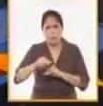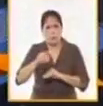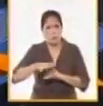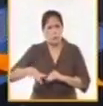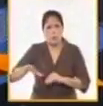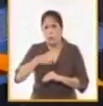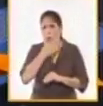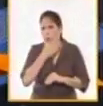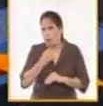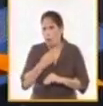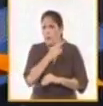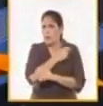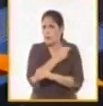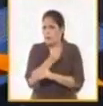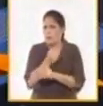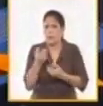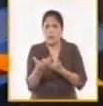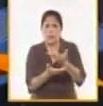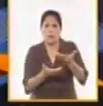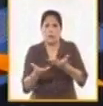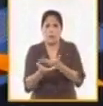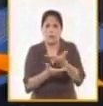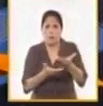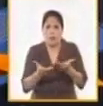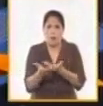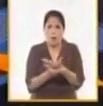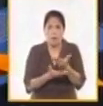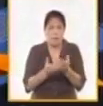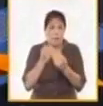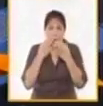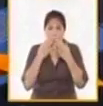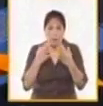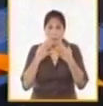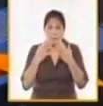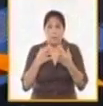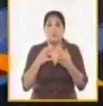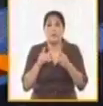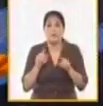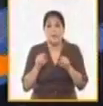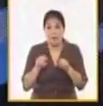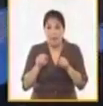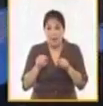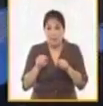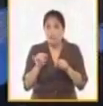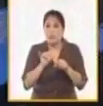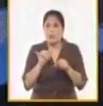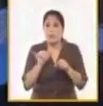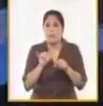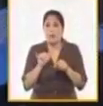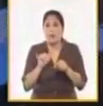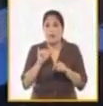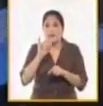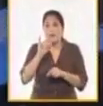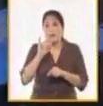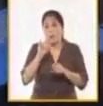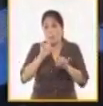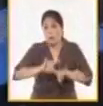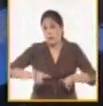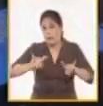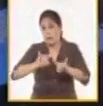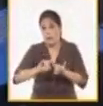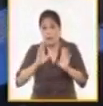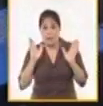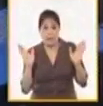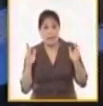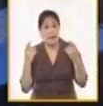el intercambio de saberes y, lo más relevante, colocar a la casi centenaria Universidad de La